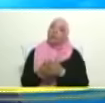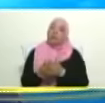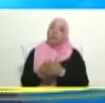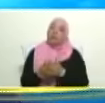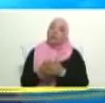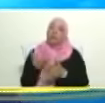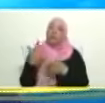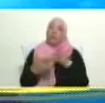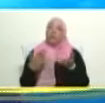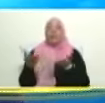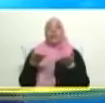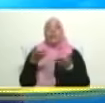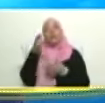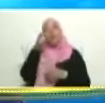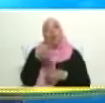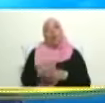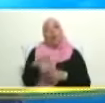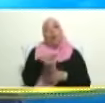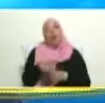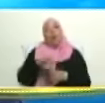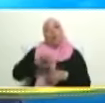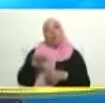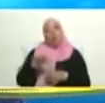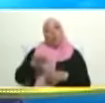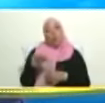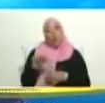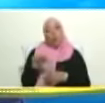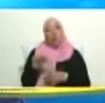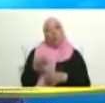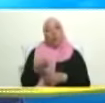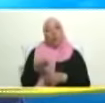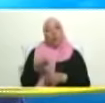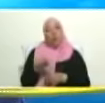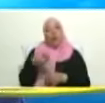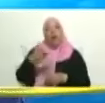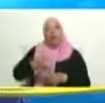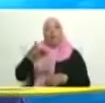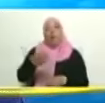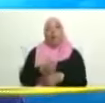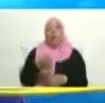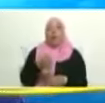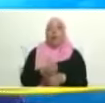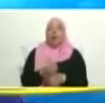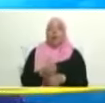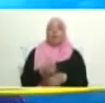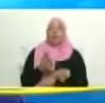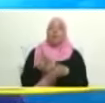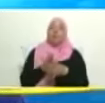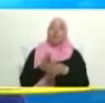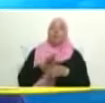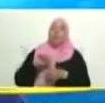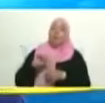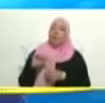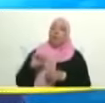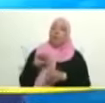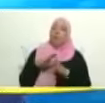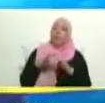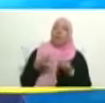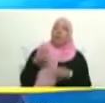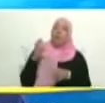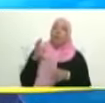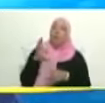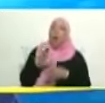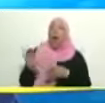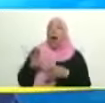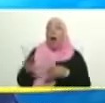el servicio al pueblo en materia de seguridad ciudadana. Contamos fundamentalmente con funcionarios policiales en todas sus categorías,